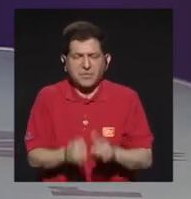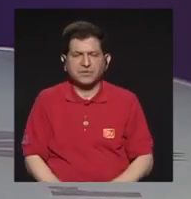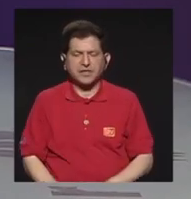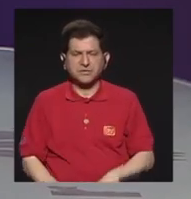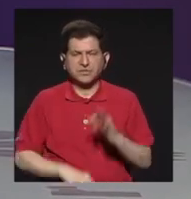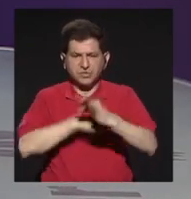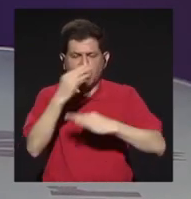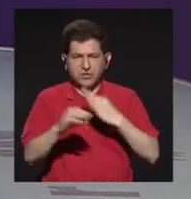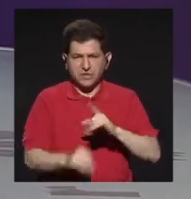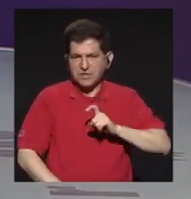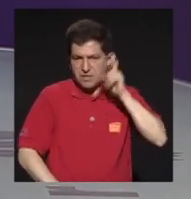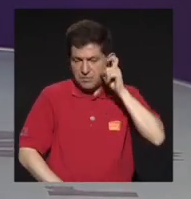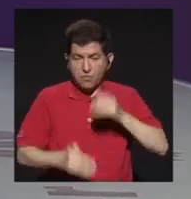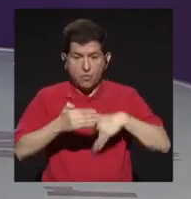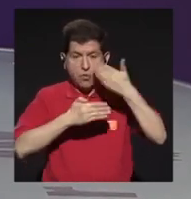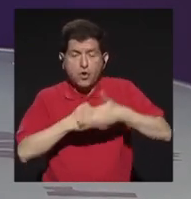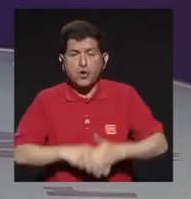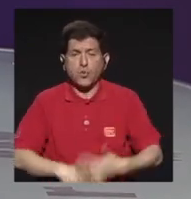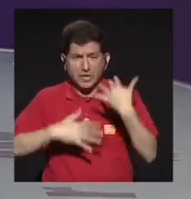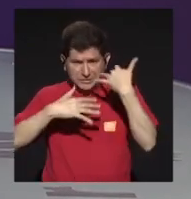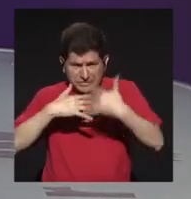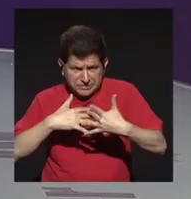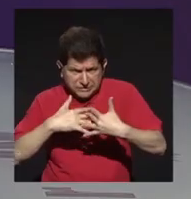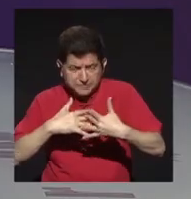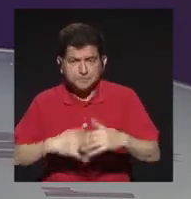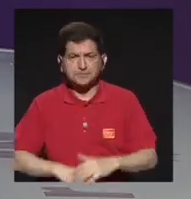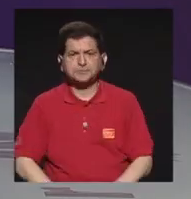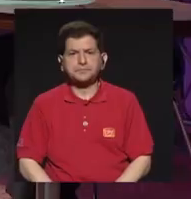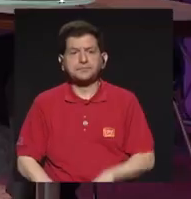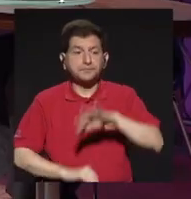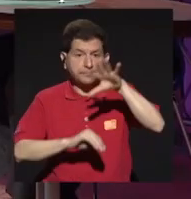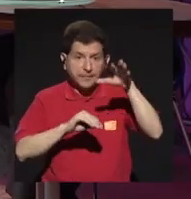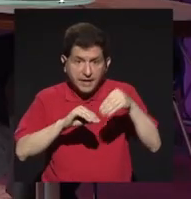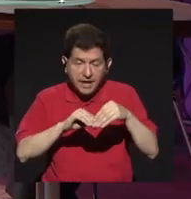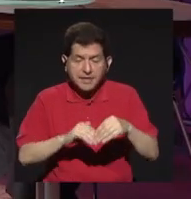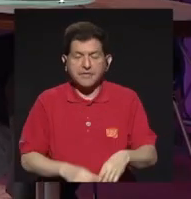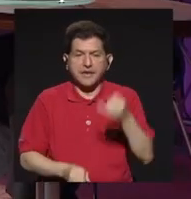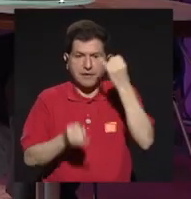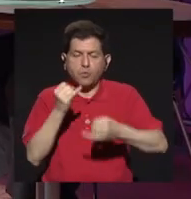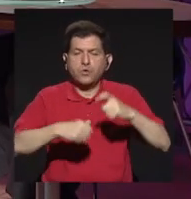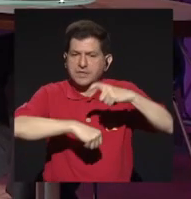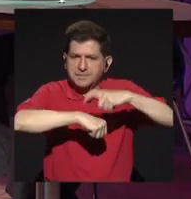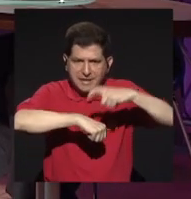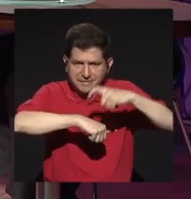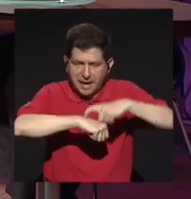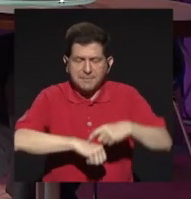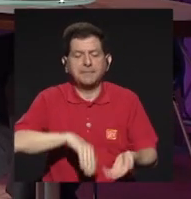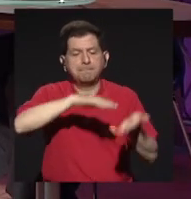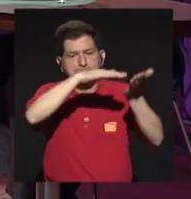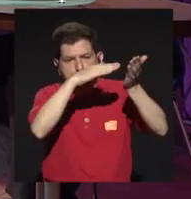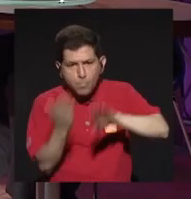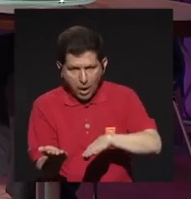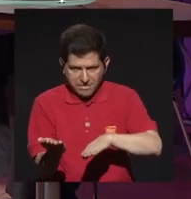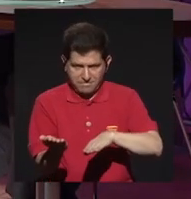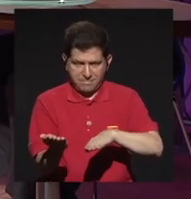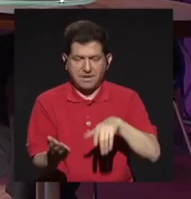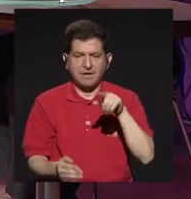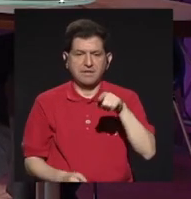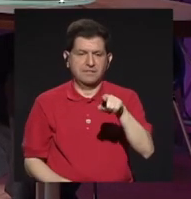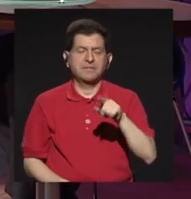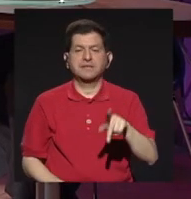y después de la mutilación había pues en la fase final que es la muerte de